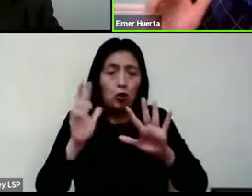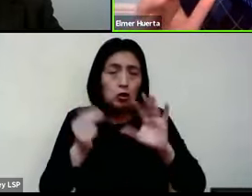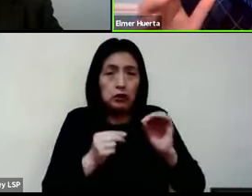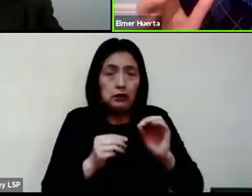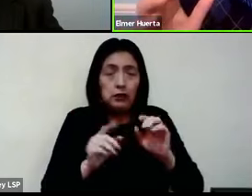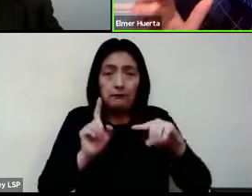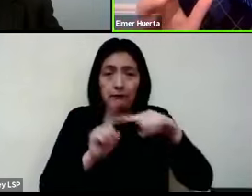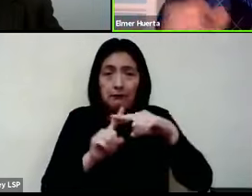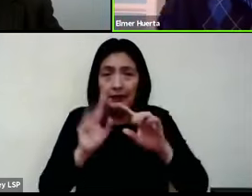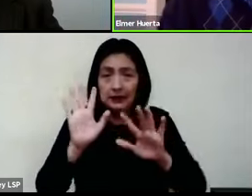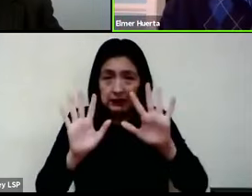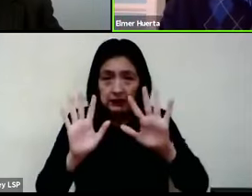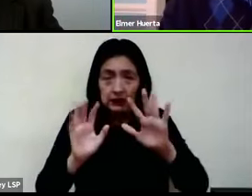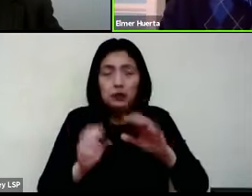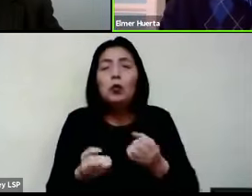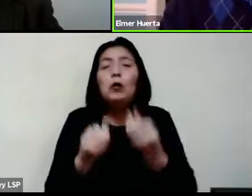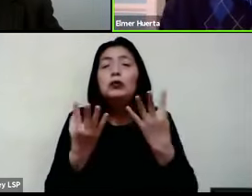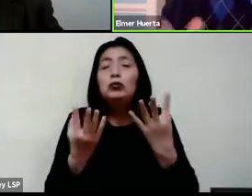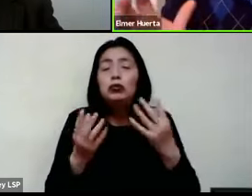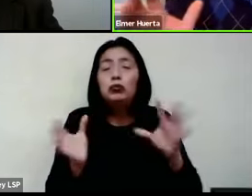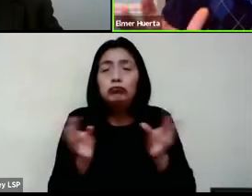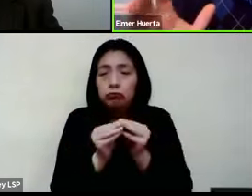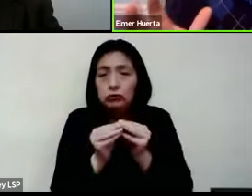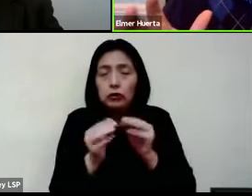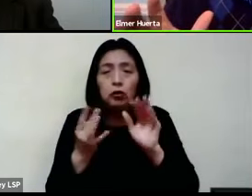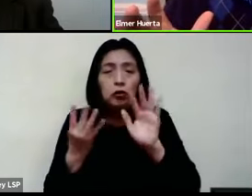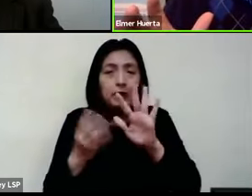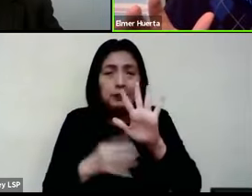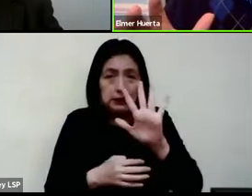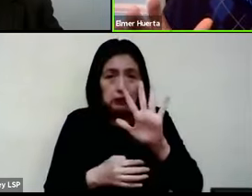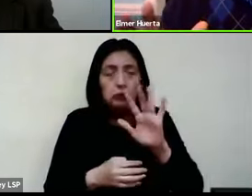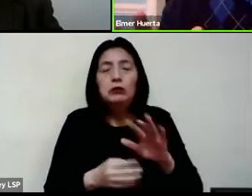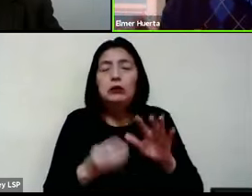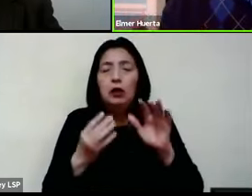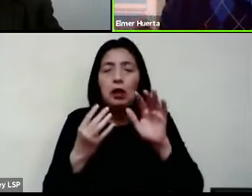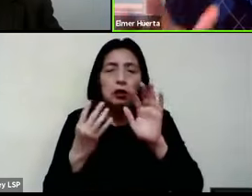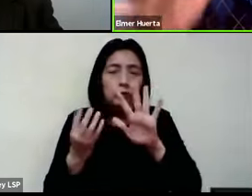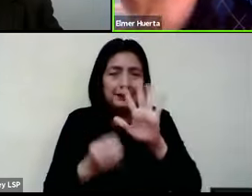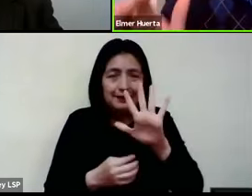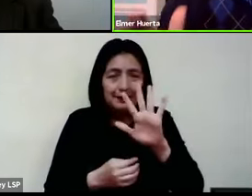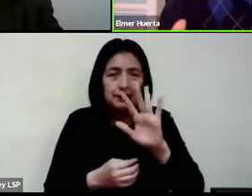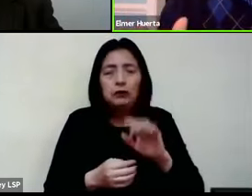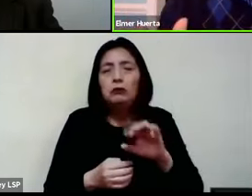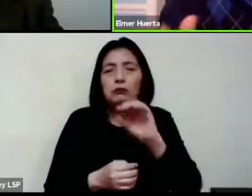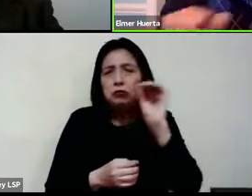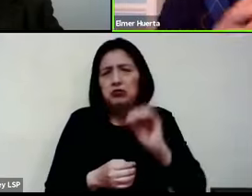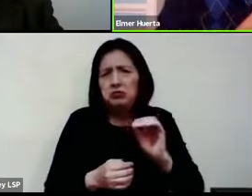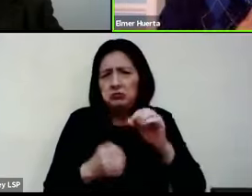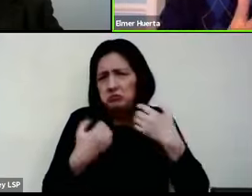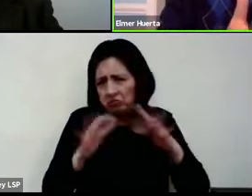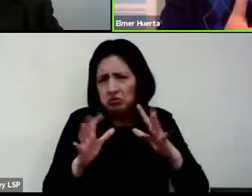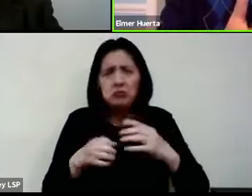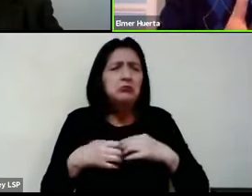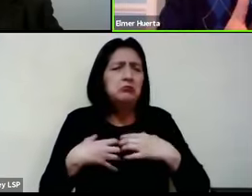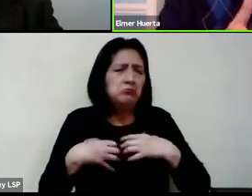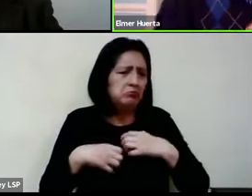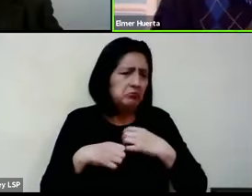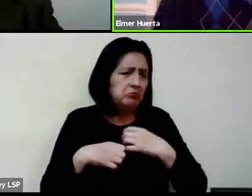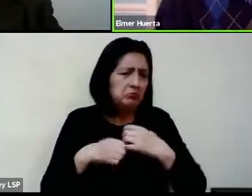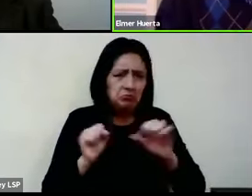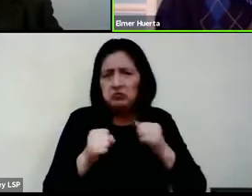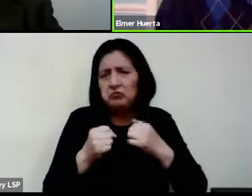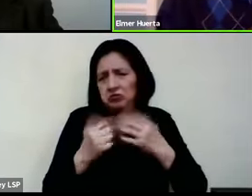es? 95. Este 95% va a salir del problema. Obviamente, los